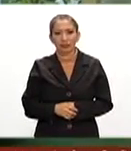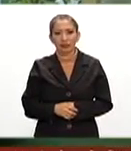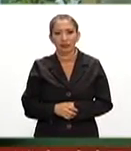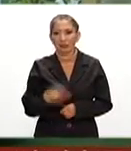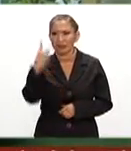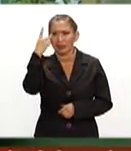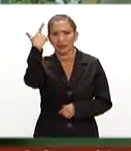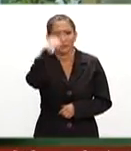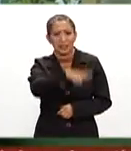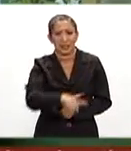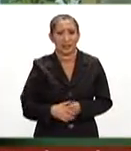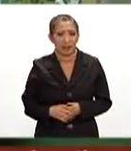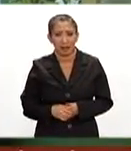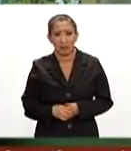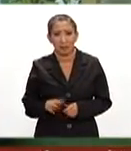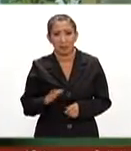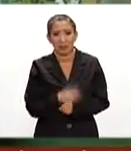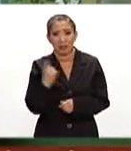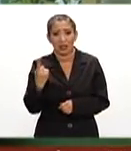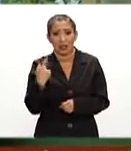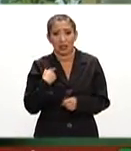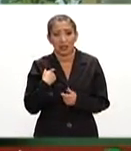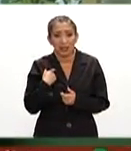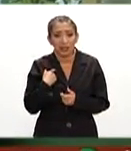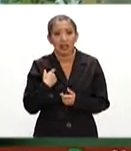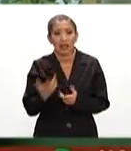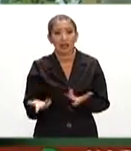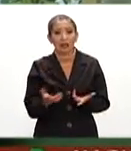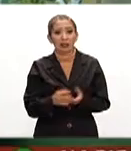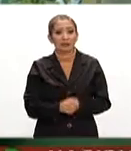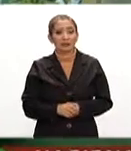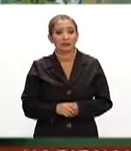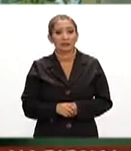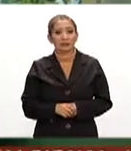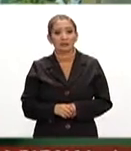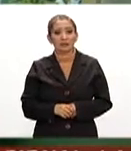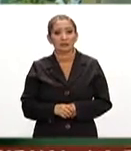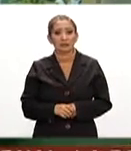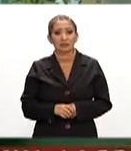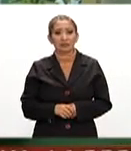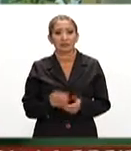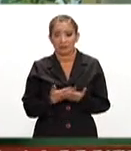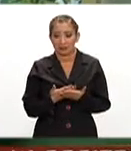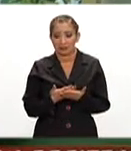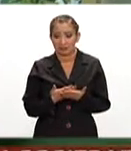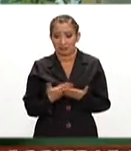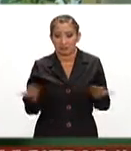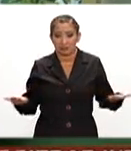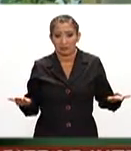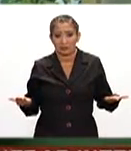muy feo, porque yo me sentía la mamá de Tarso. Y ahora,